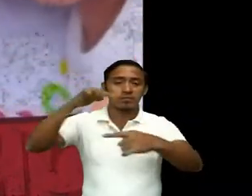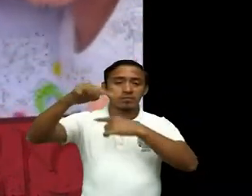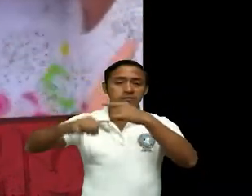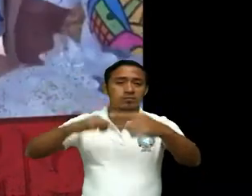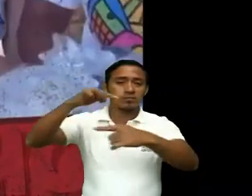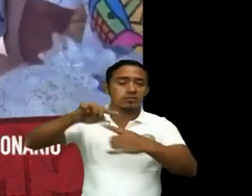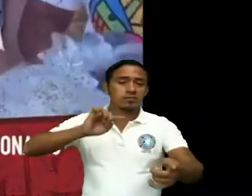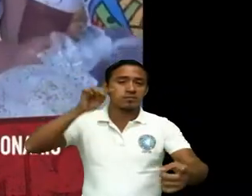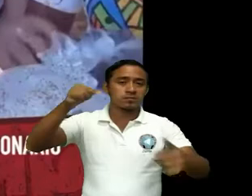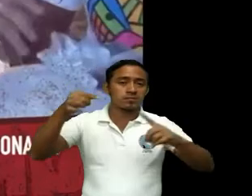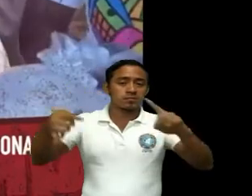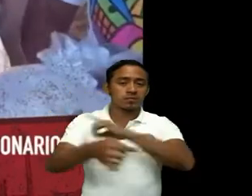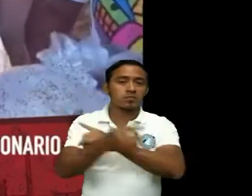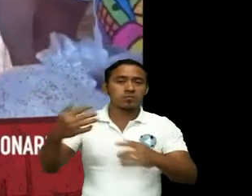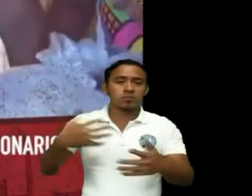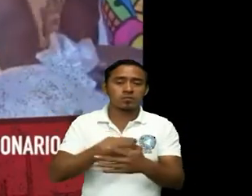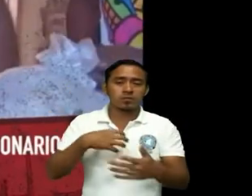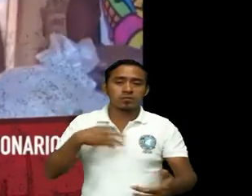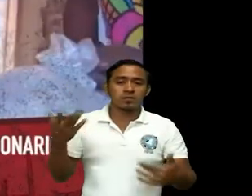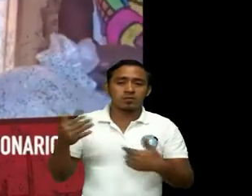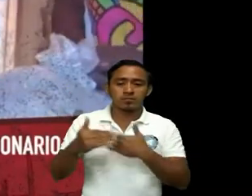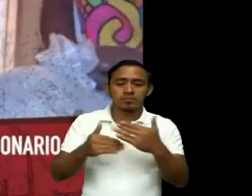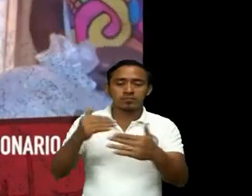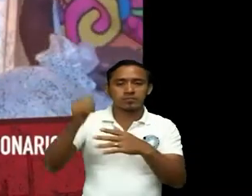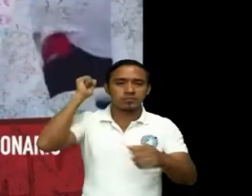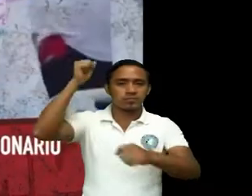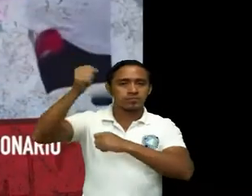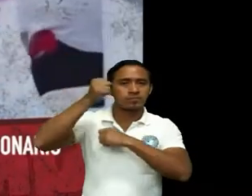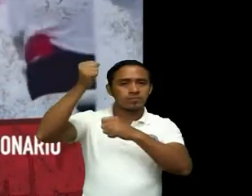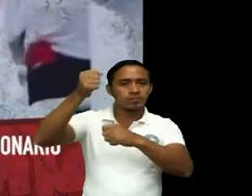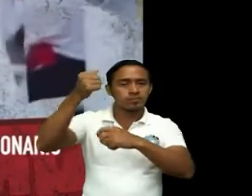está relevando la conducción de este proceso revolucionario.